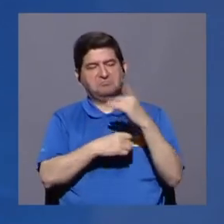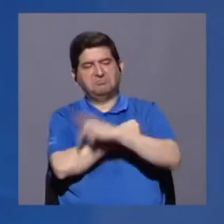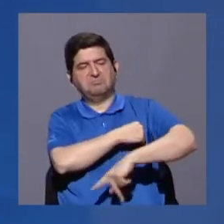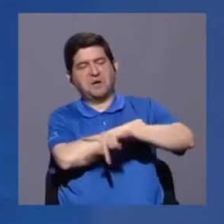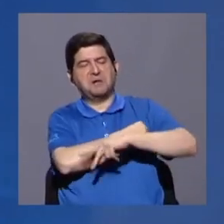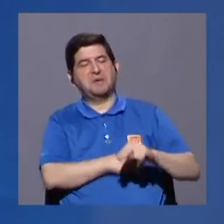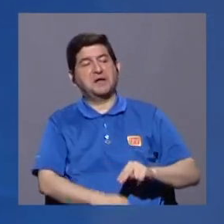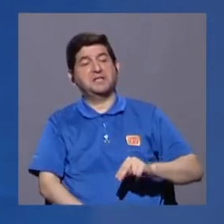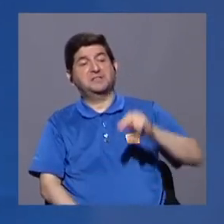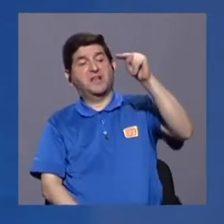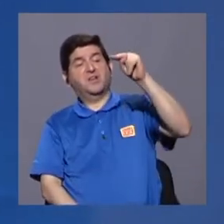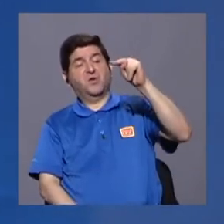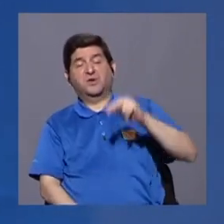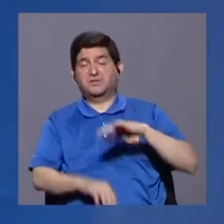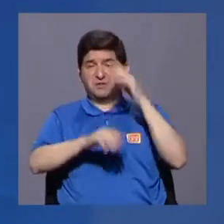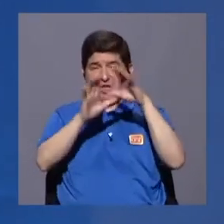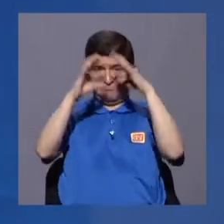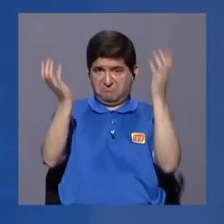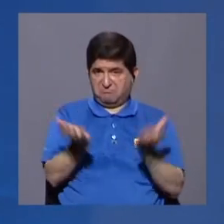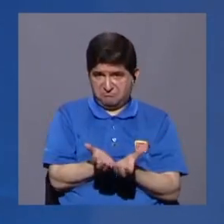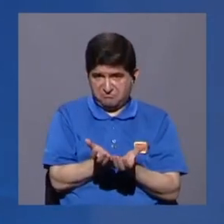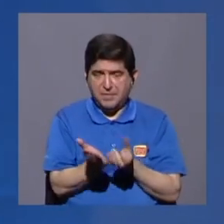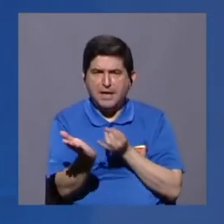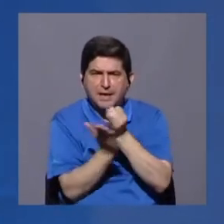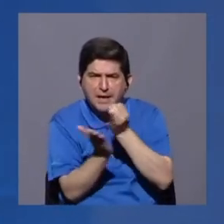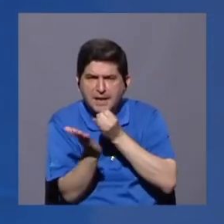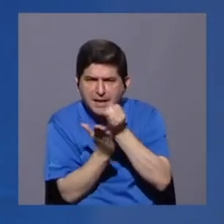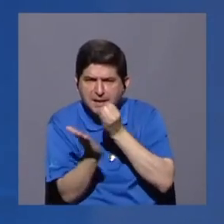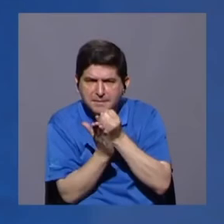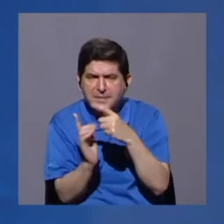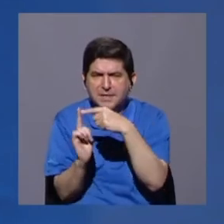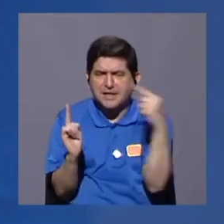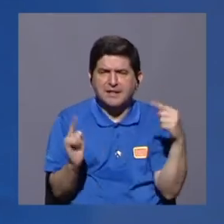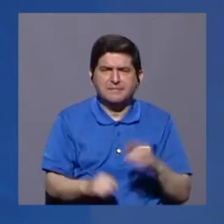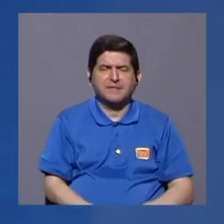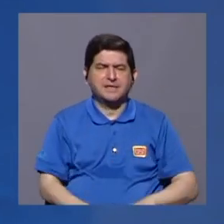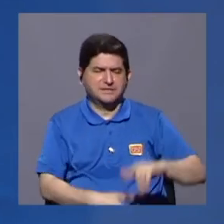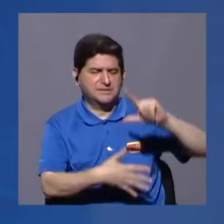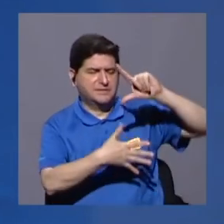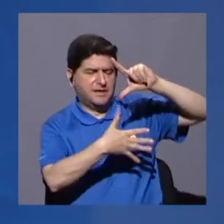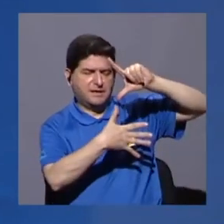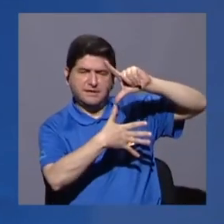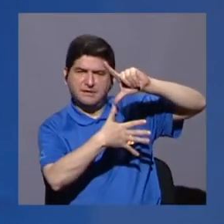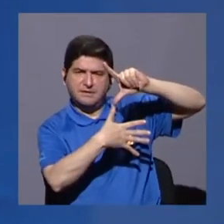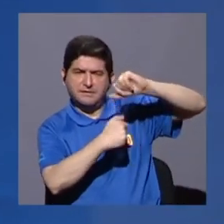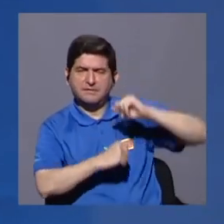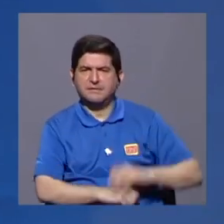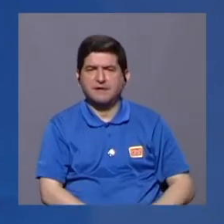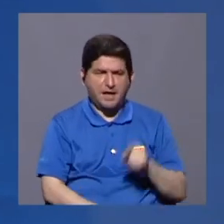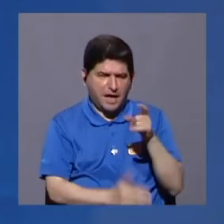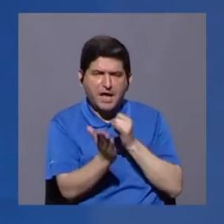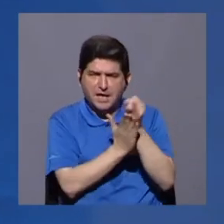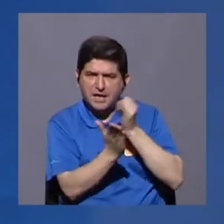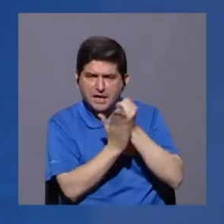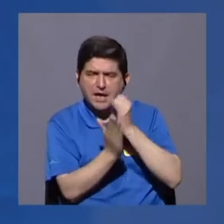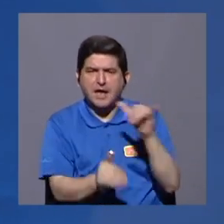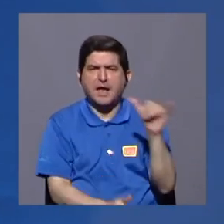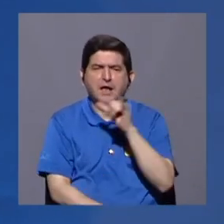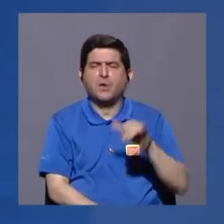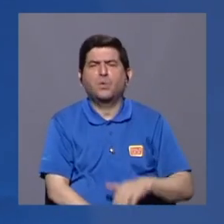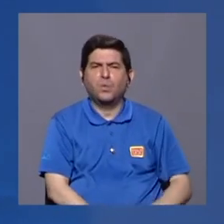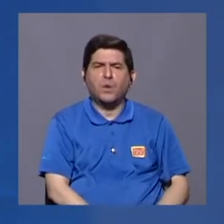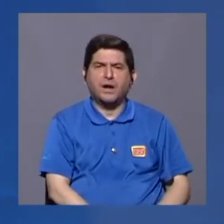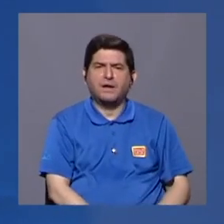del norte global entonces la investigación que sale desde américa latina es una investigación también que